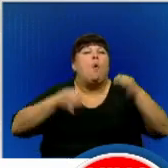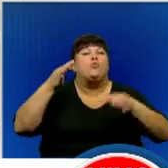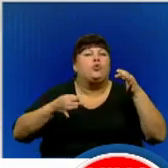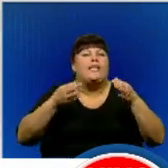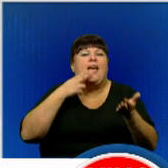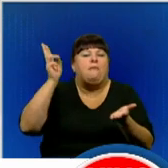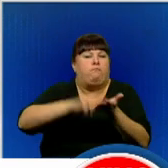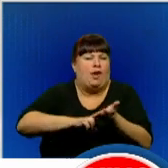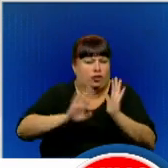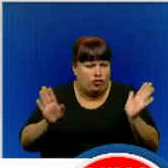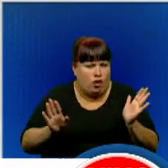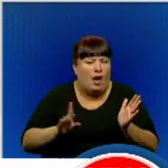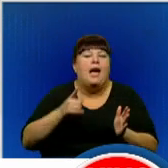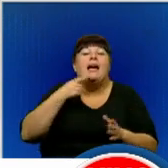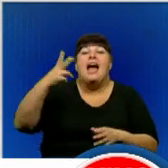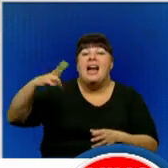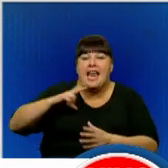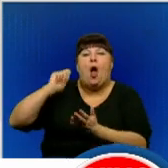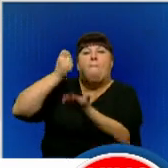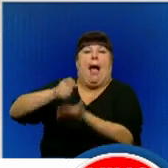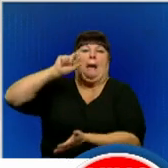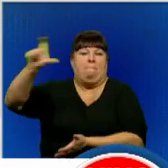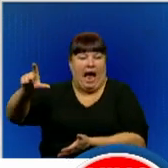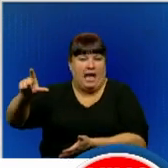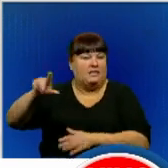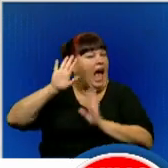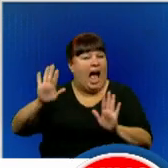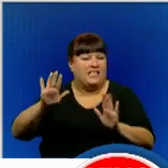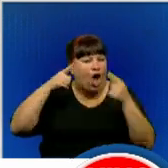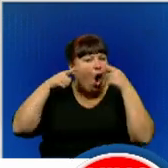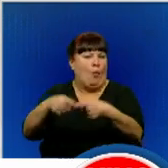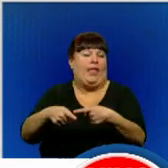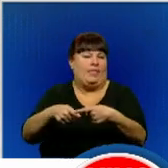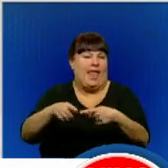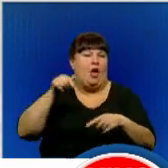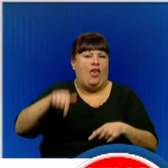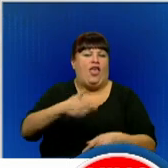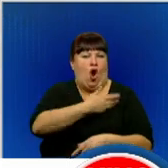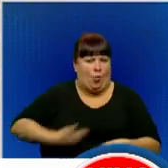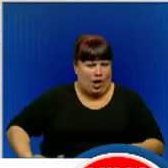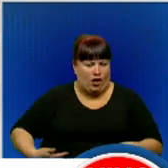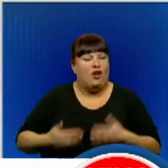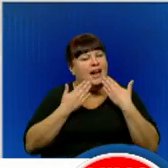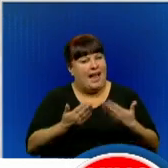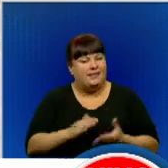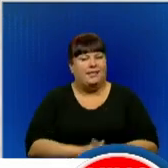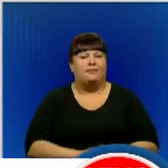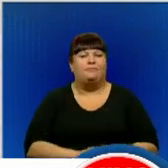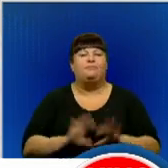tributaria que paguen más los que más tienen ese es el objetivo de nuestro gobierno gracias